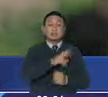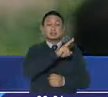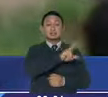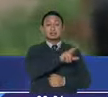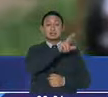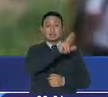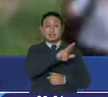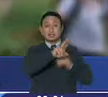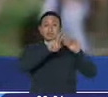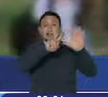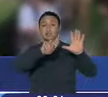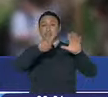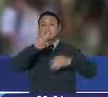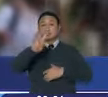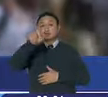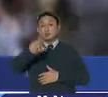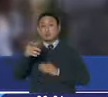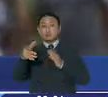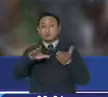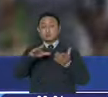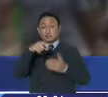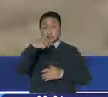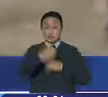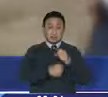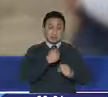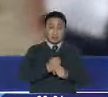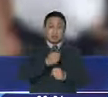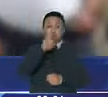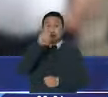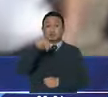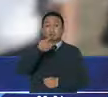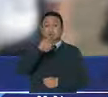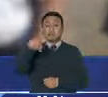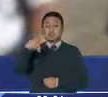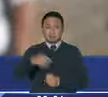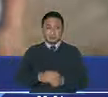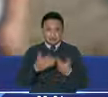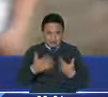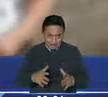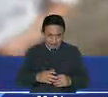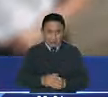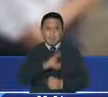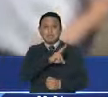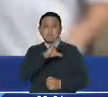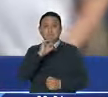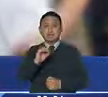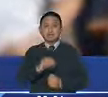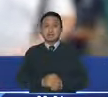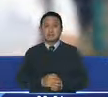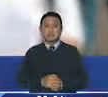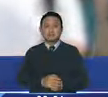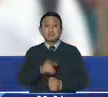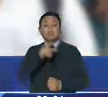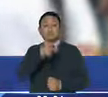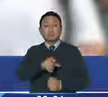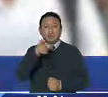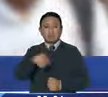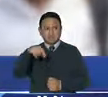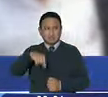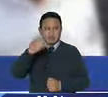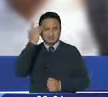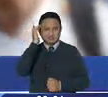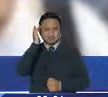muertes violentas y en lo que va de este 2023, otros 20 asesinatos. Eso, dicen los moradores, le